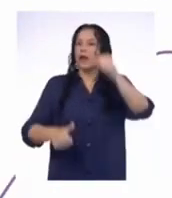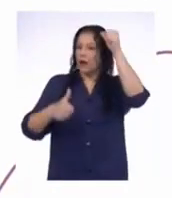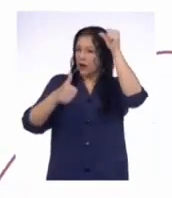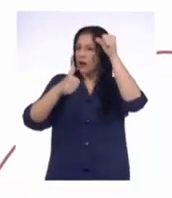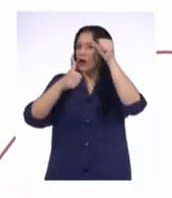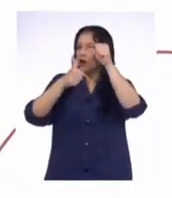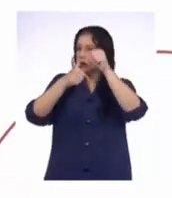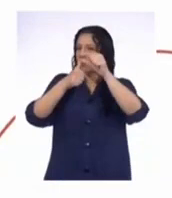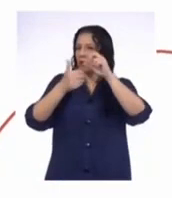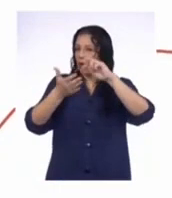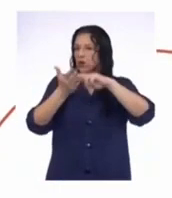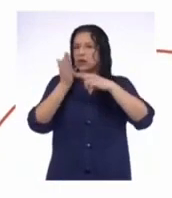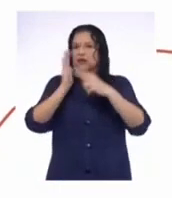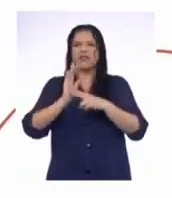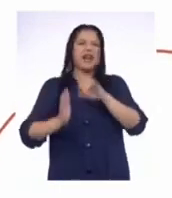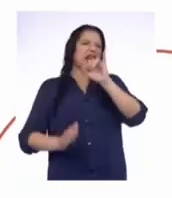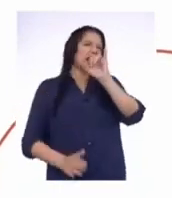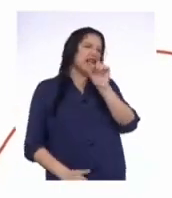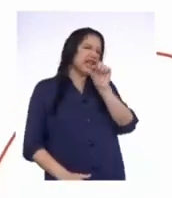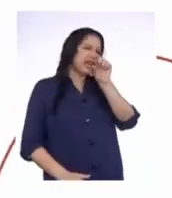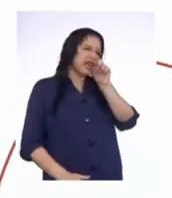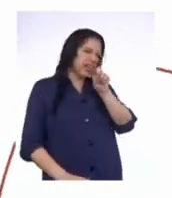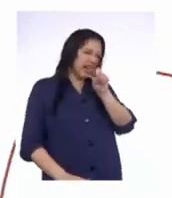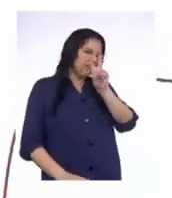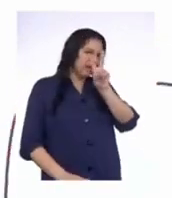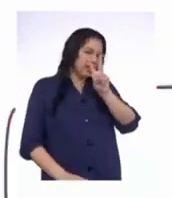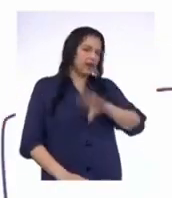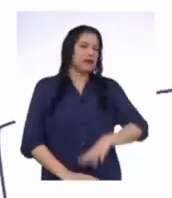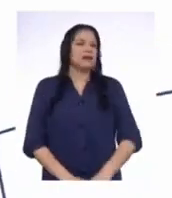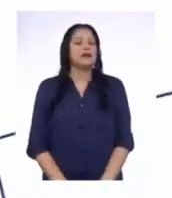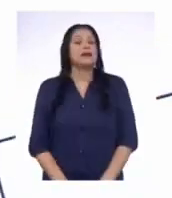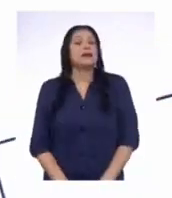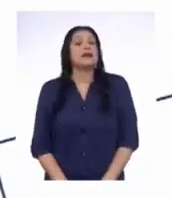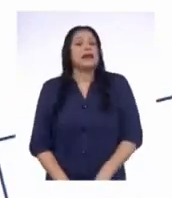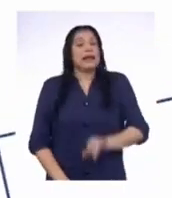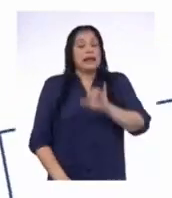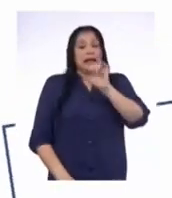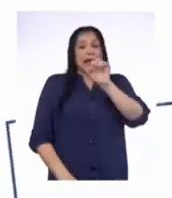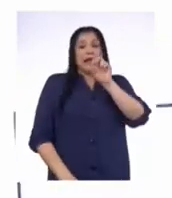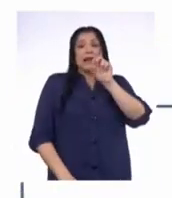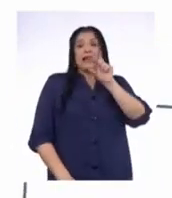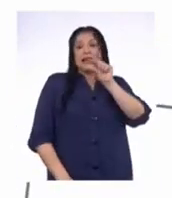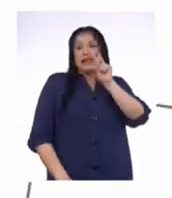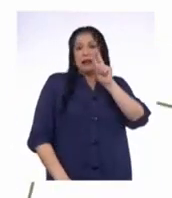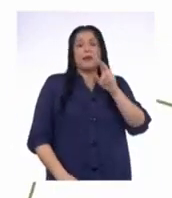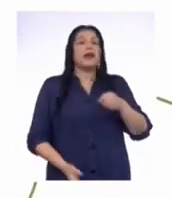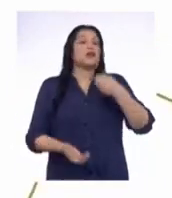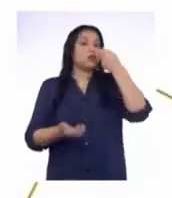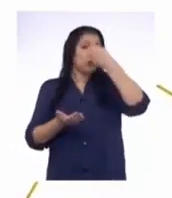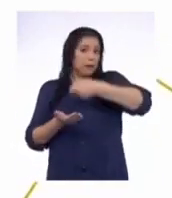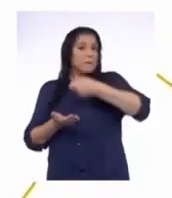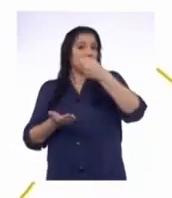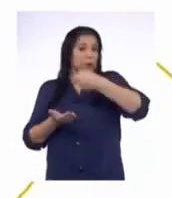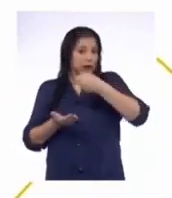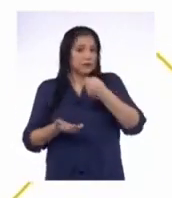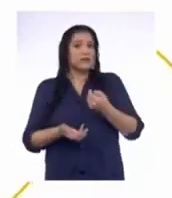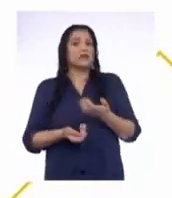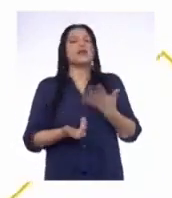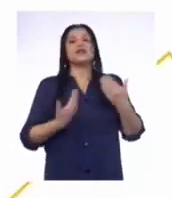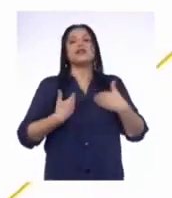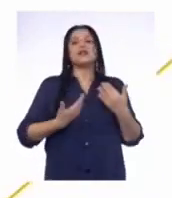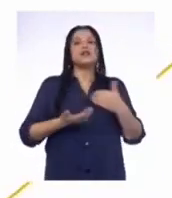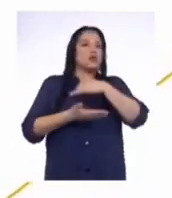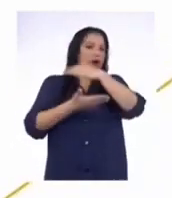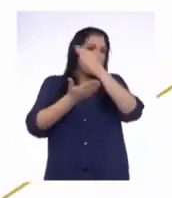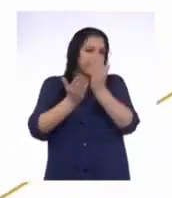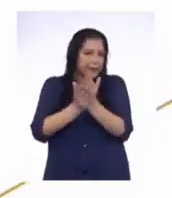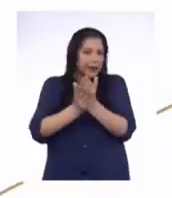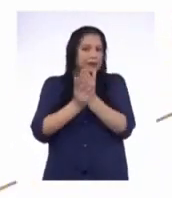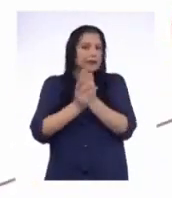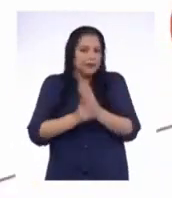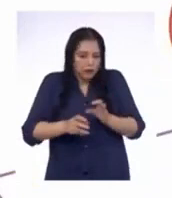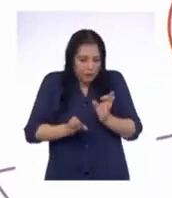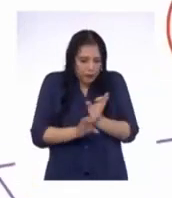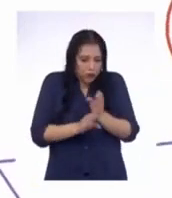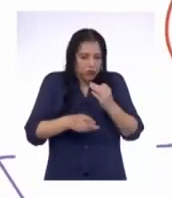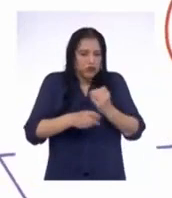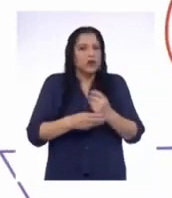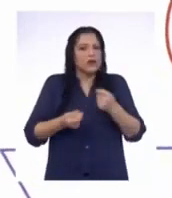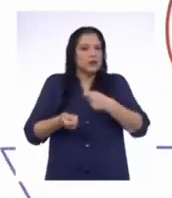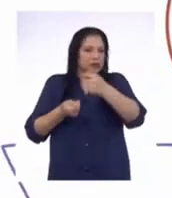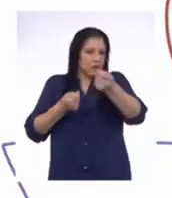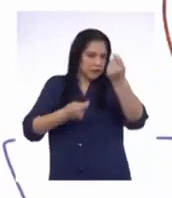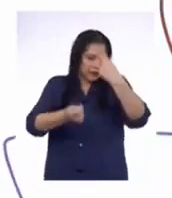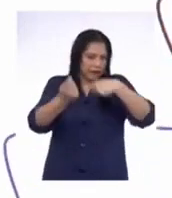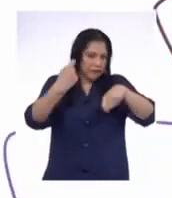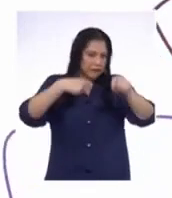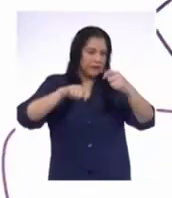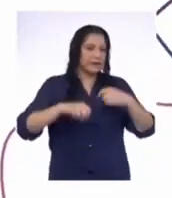Recordemos lo que significa el IGB. El IGB es un impuesto que graba todas las fases del ciclo de producción y